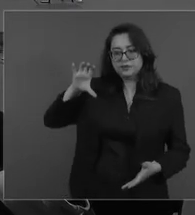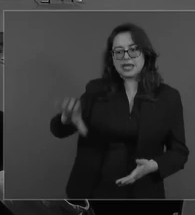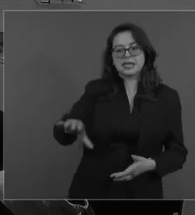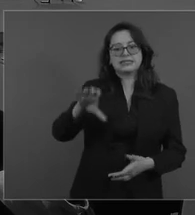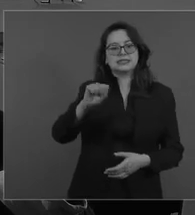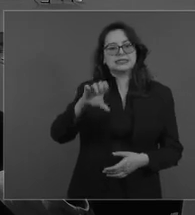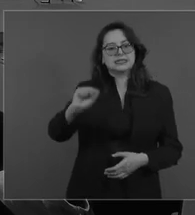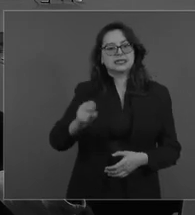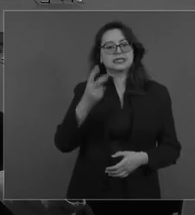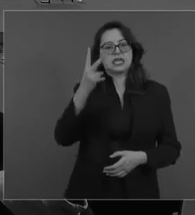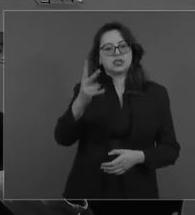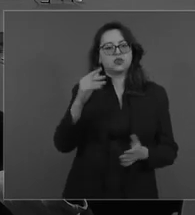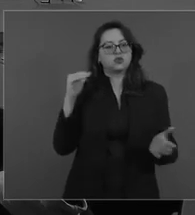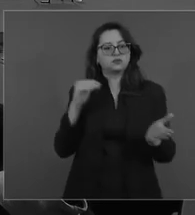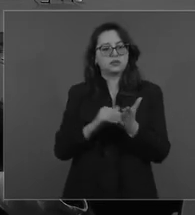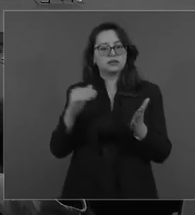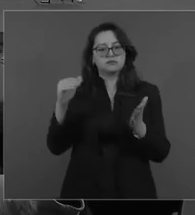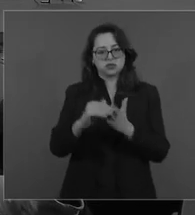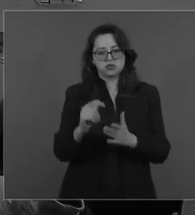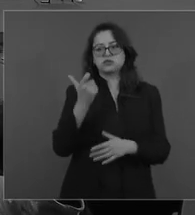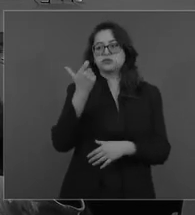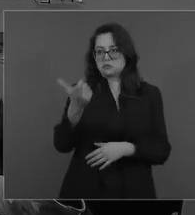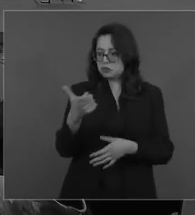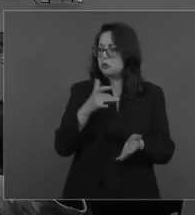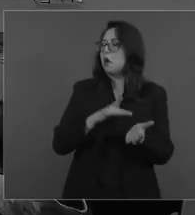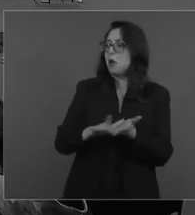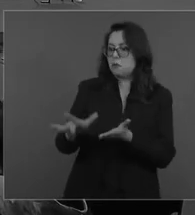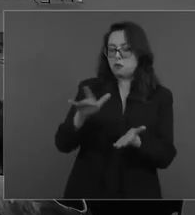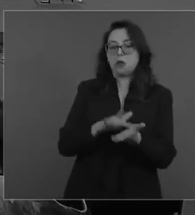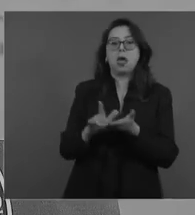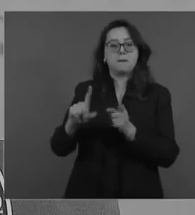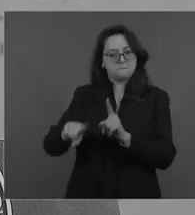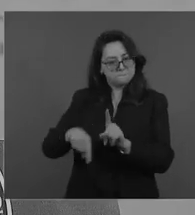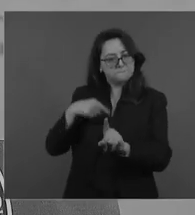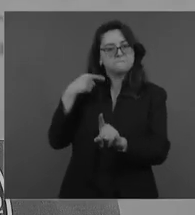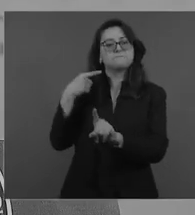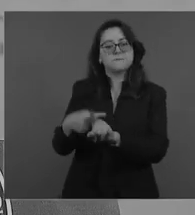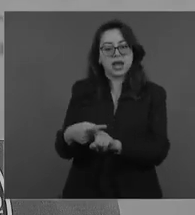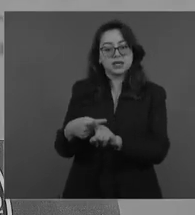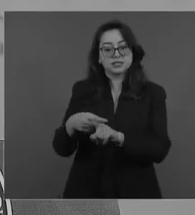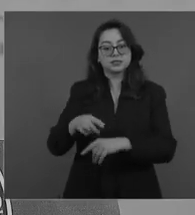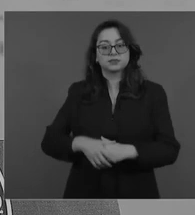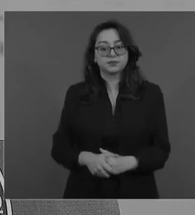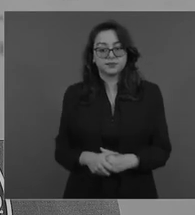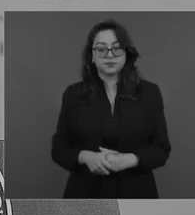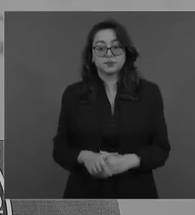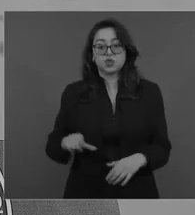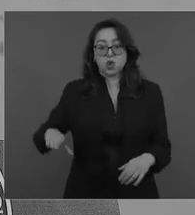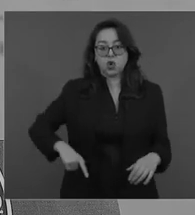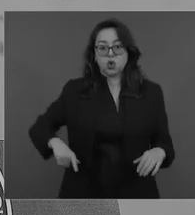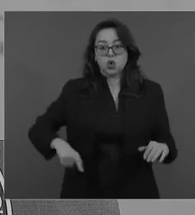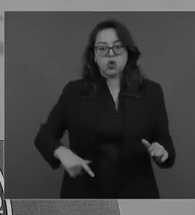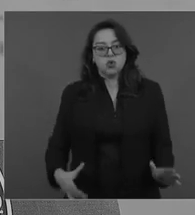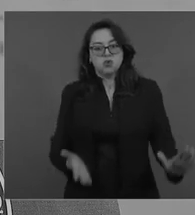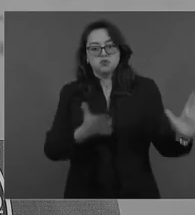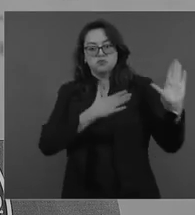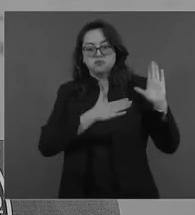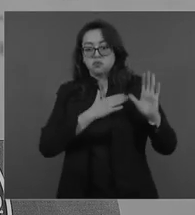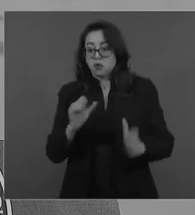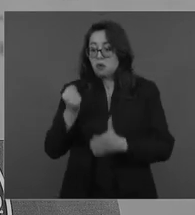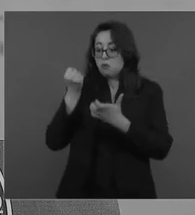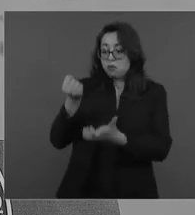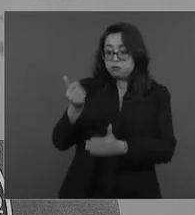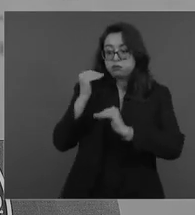62,000 millones de pesos para la emergencia y la reconstrucción de Acapulco. Se comprometió a que no habrá